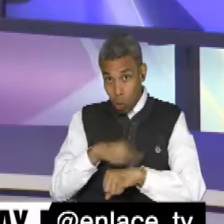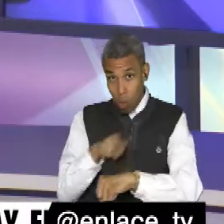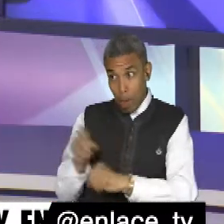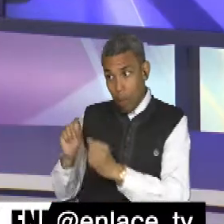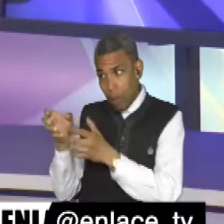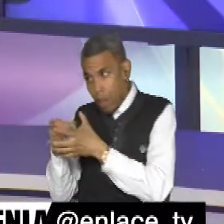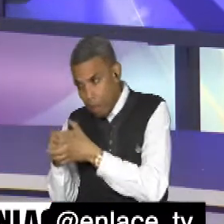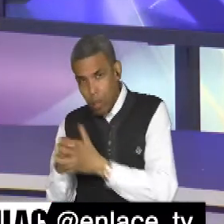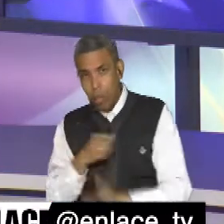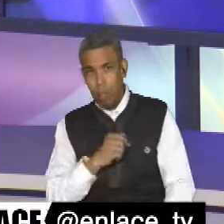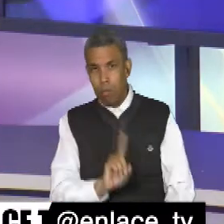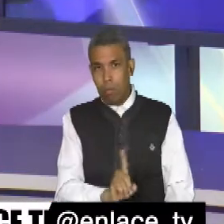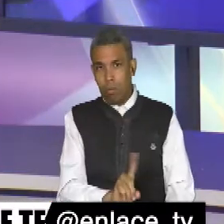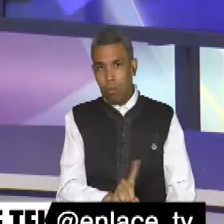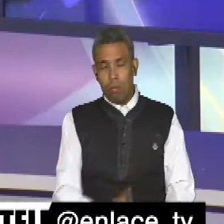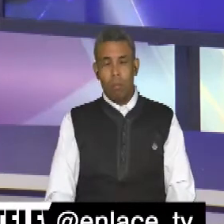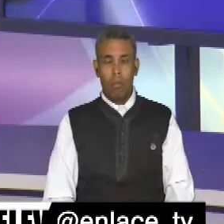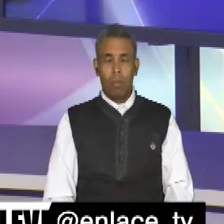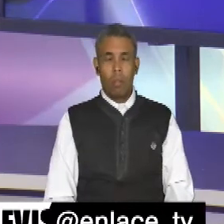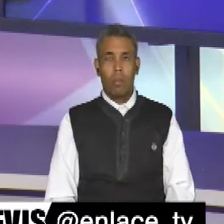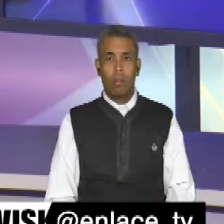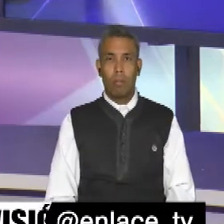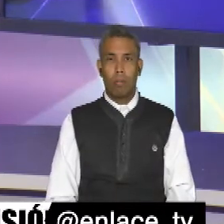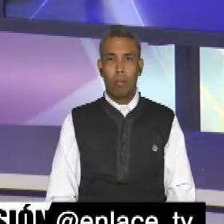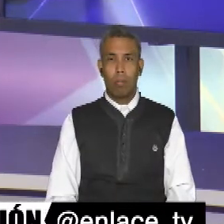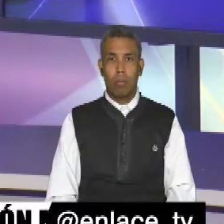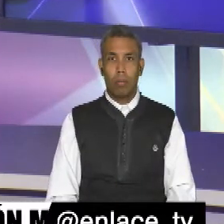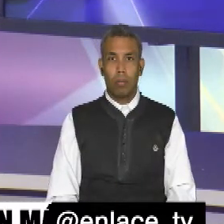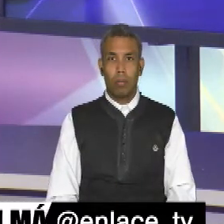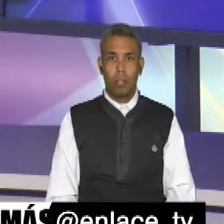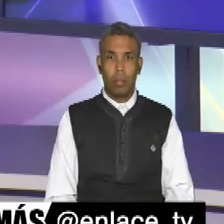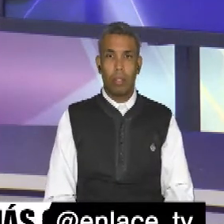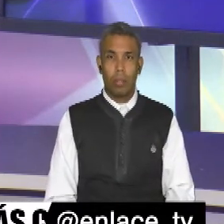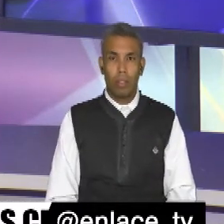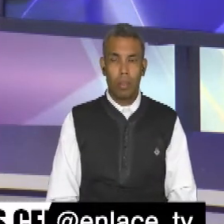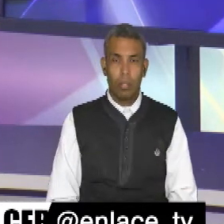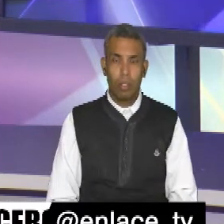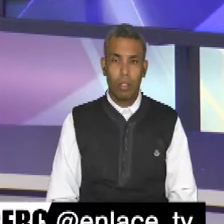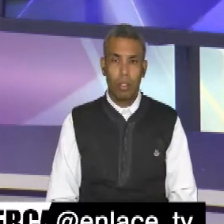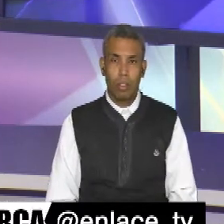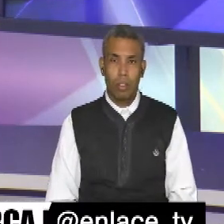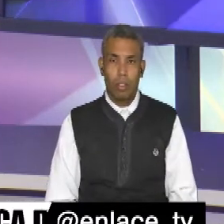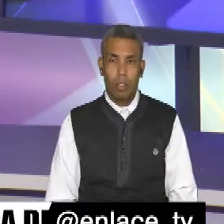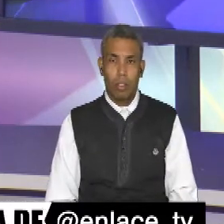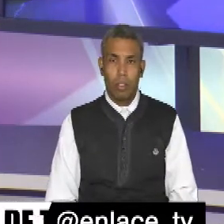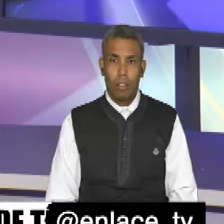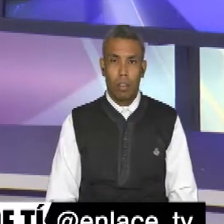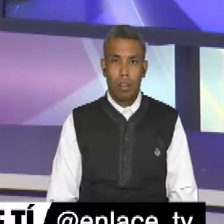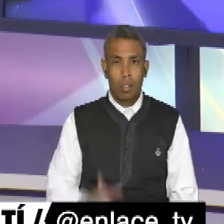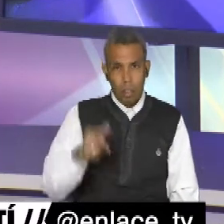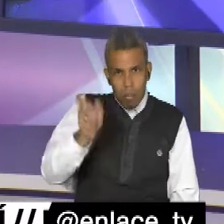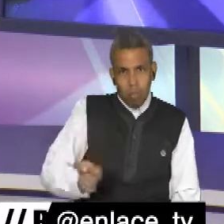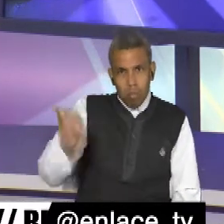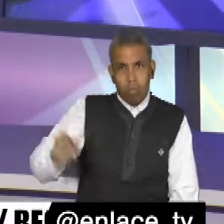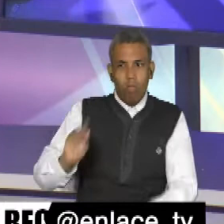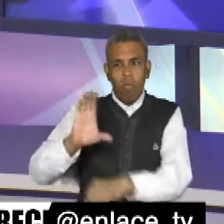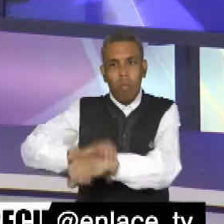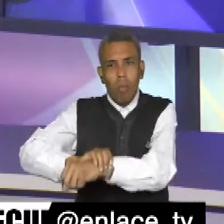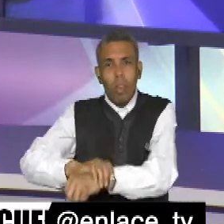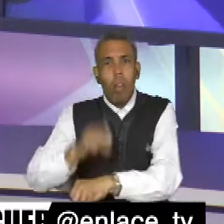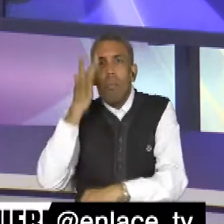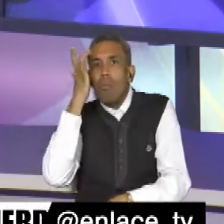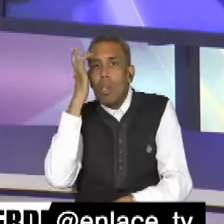Dos personas fueron capturadas este viernes en el sector de la Bendición de Dios al suroriente de la ciudad. Se les acusa de venta de